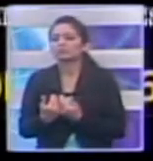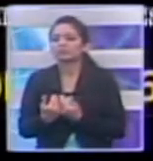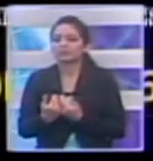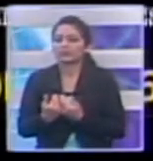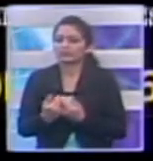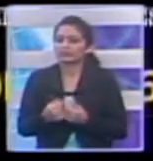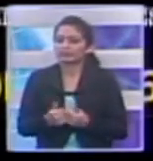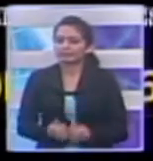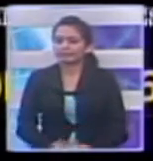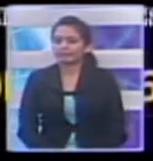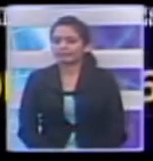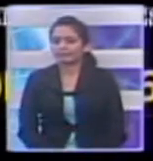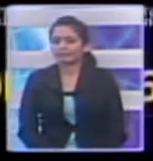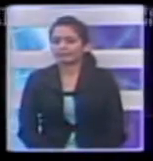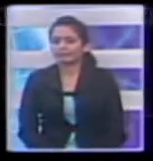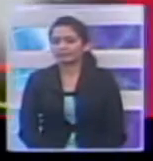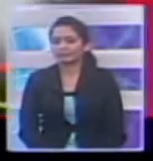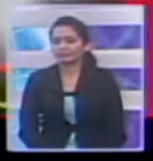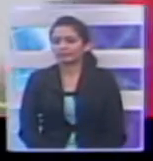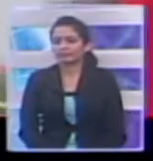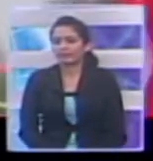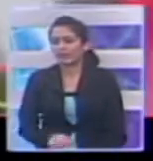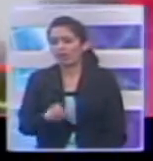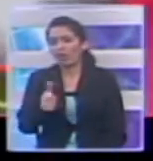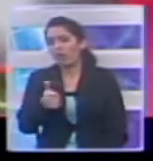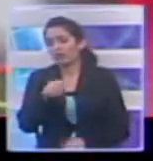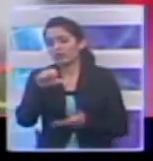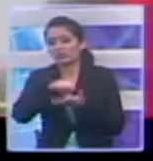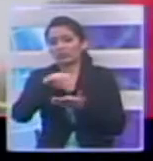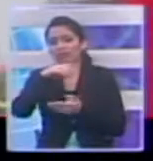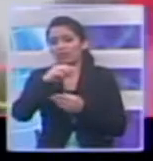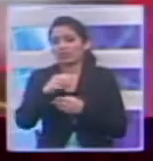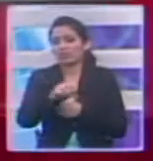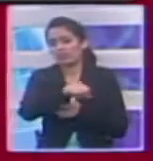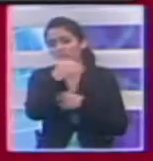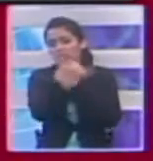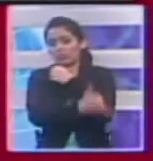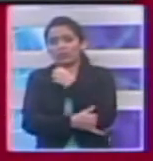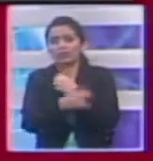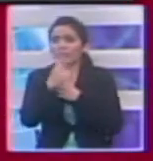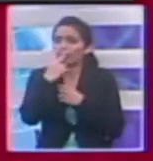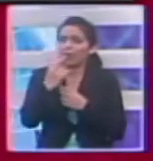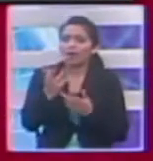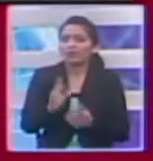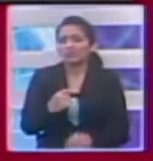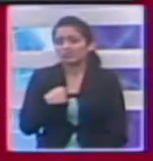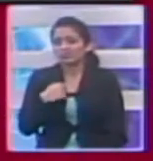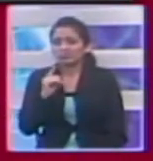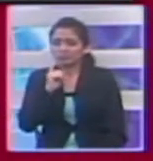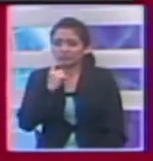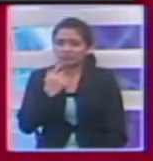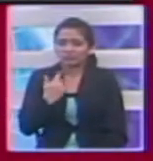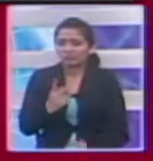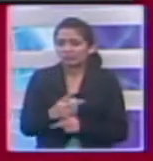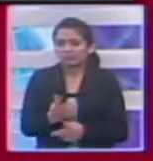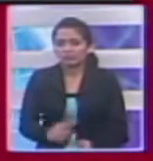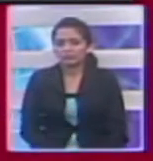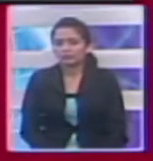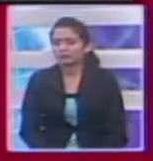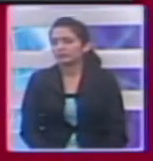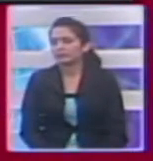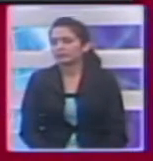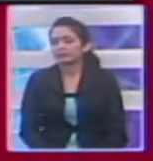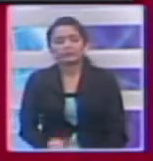excelente calidad, pues que no tenemos nada que envidiar a otras ciudades del mundo. Claro que sí. Sabemos también que estarán en otras ciudades del país donde realizarán